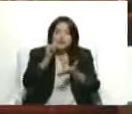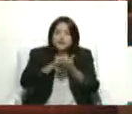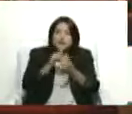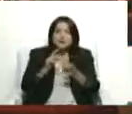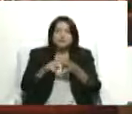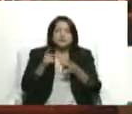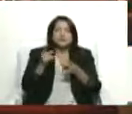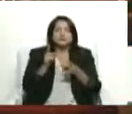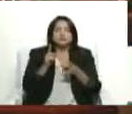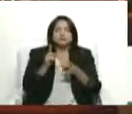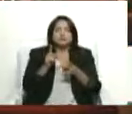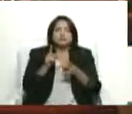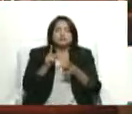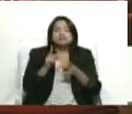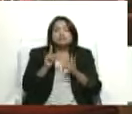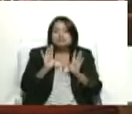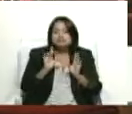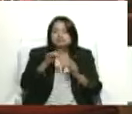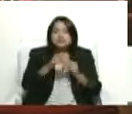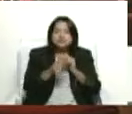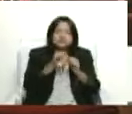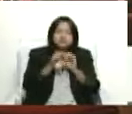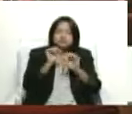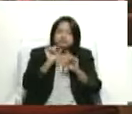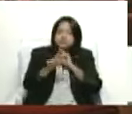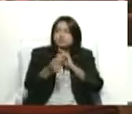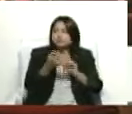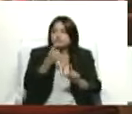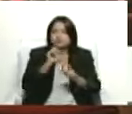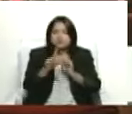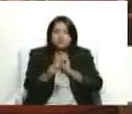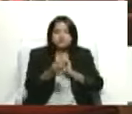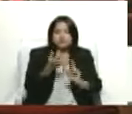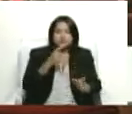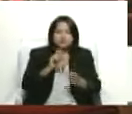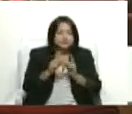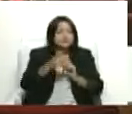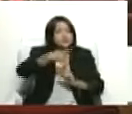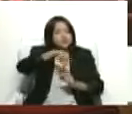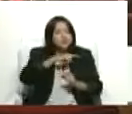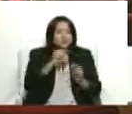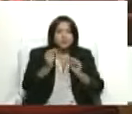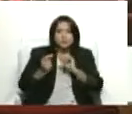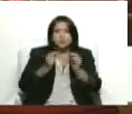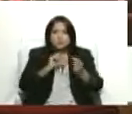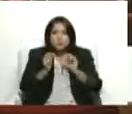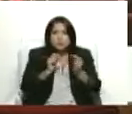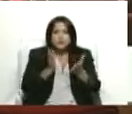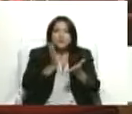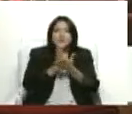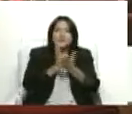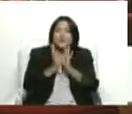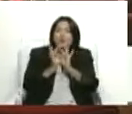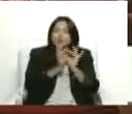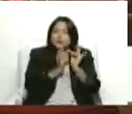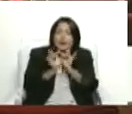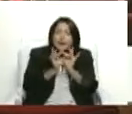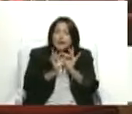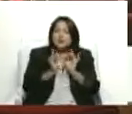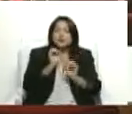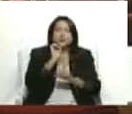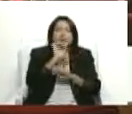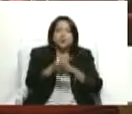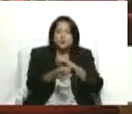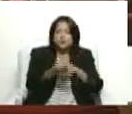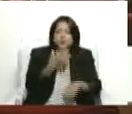de WhatsApp. Yo creo que es un debate que debemos llevar allí mismo, donde siempre estamos compartiendo memes, videos.